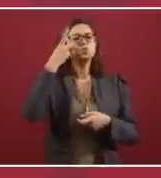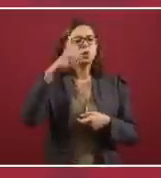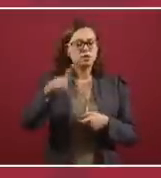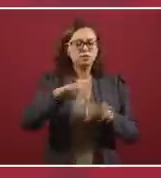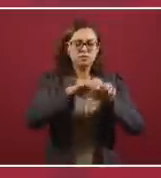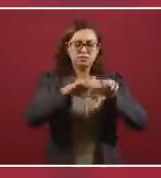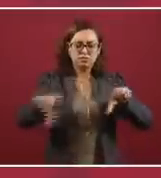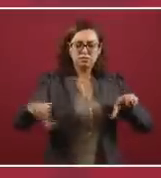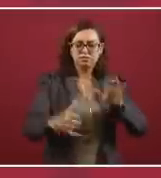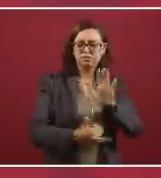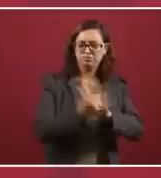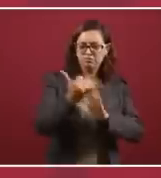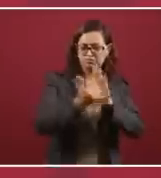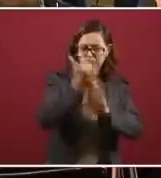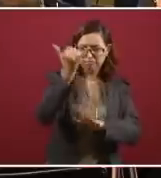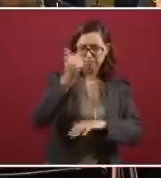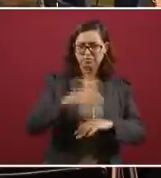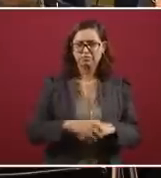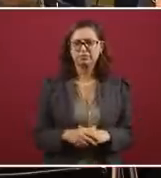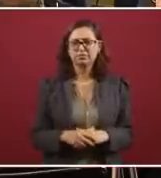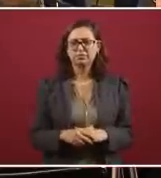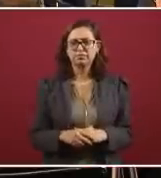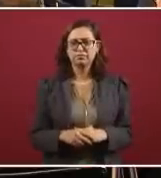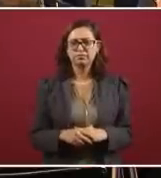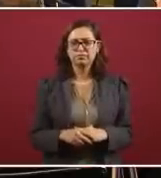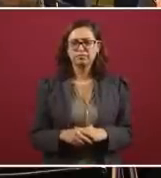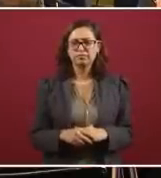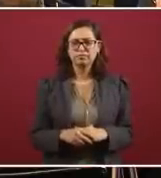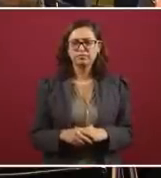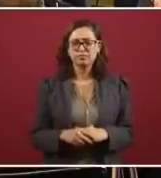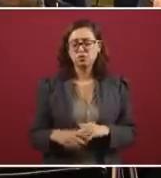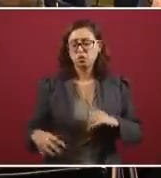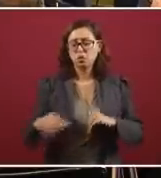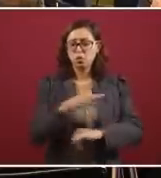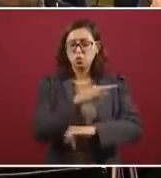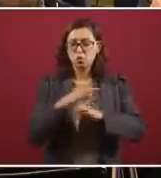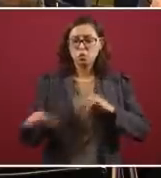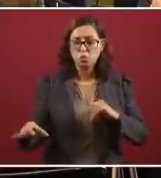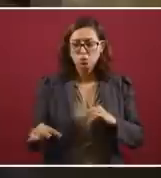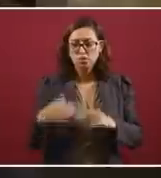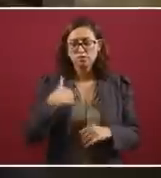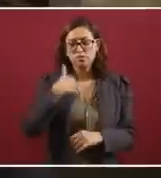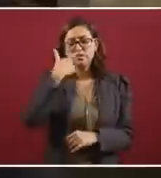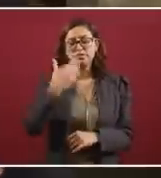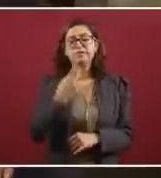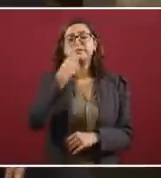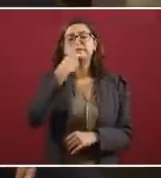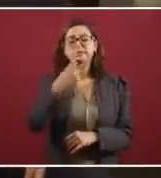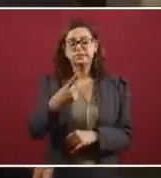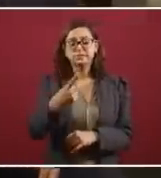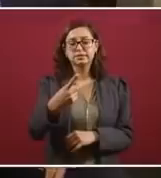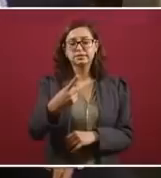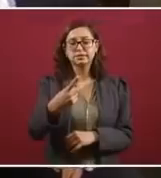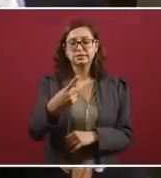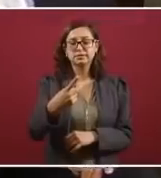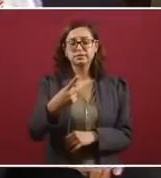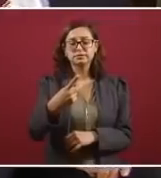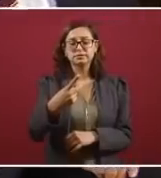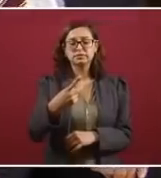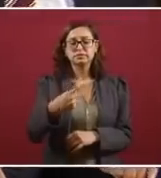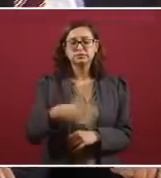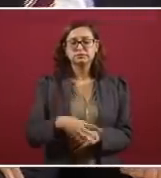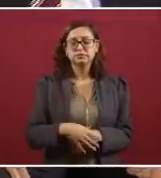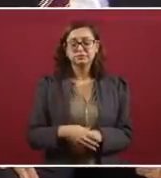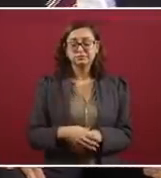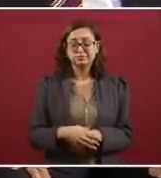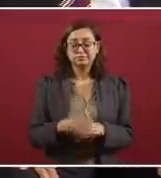gasoductos. Termino antes de darle la palabra al licenciado Bartlett, diciéndoles que con este